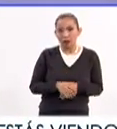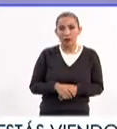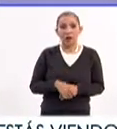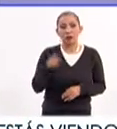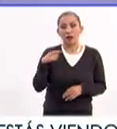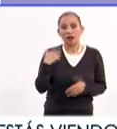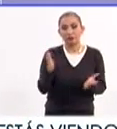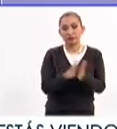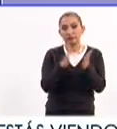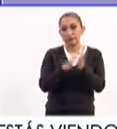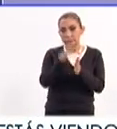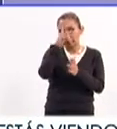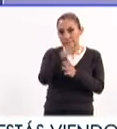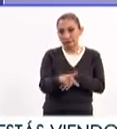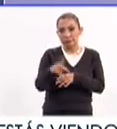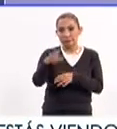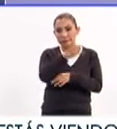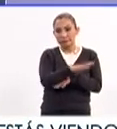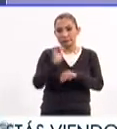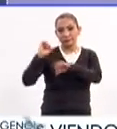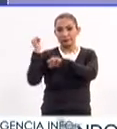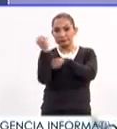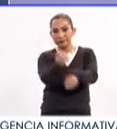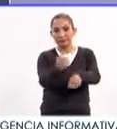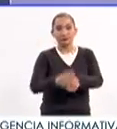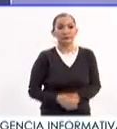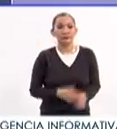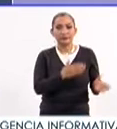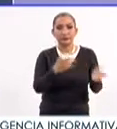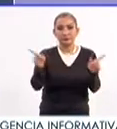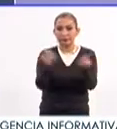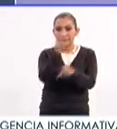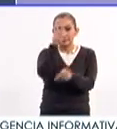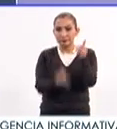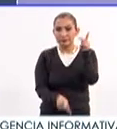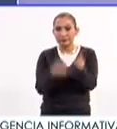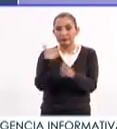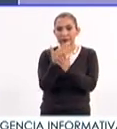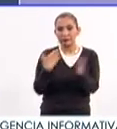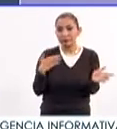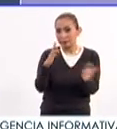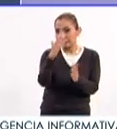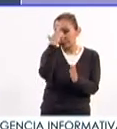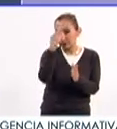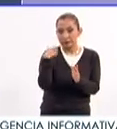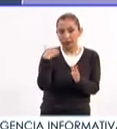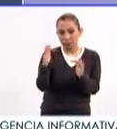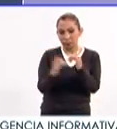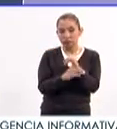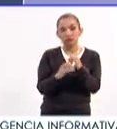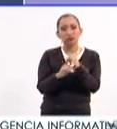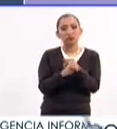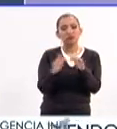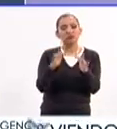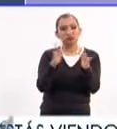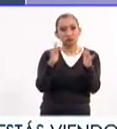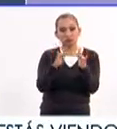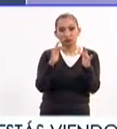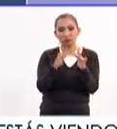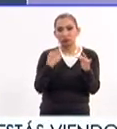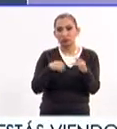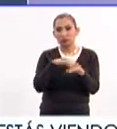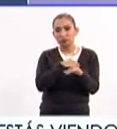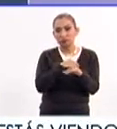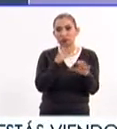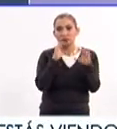la participación de México en el béisbol. Vamos a hacer una breve pausa, pero antes les recuerdo que estamos en contacto, pueden ponerse